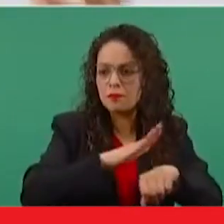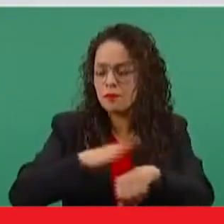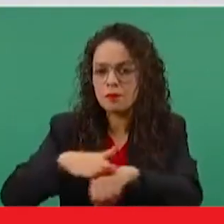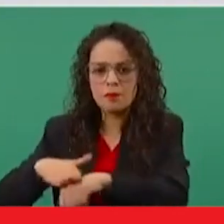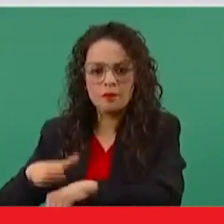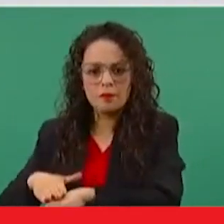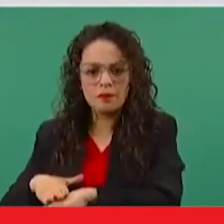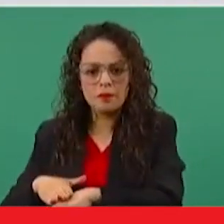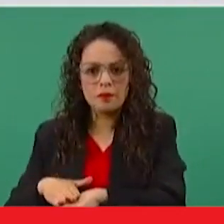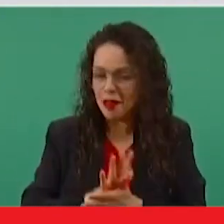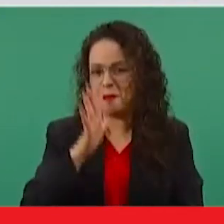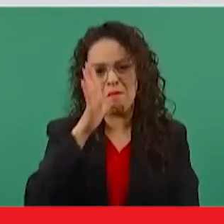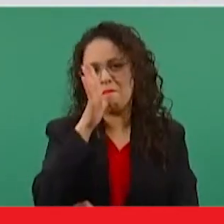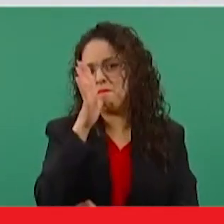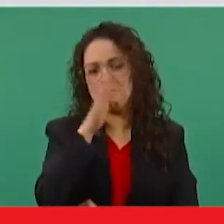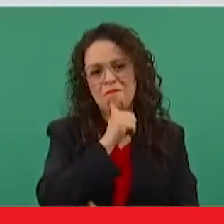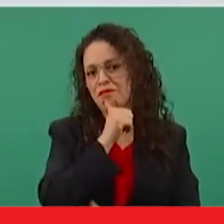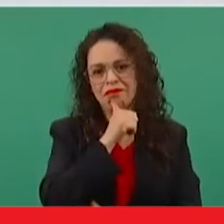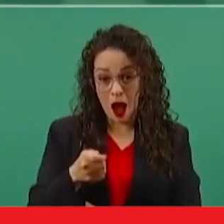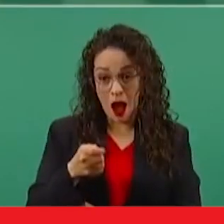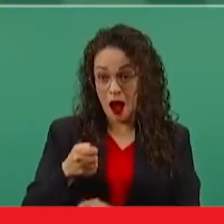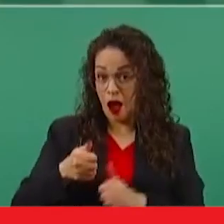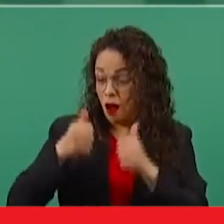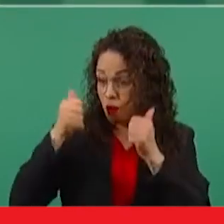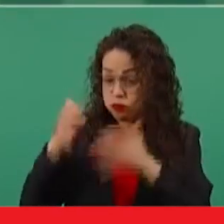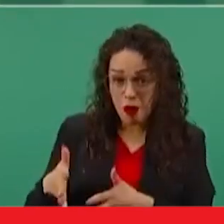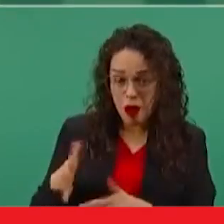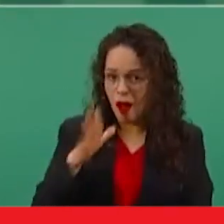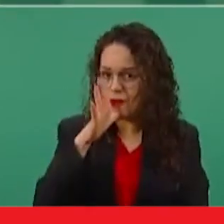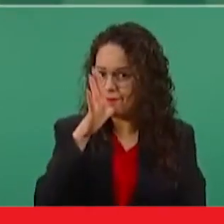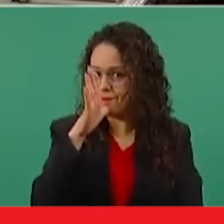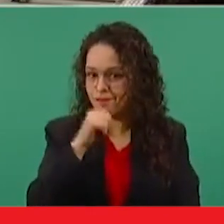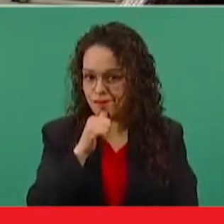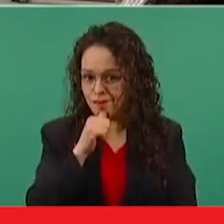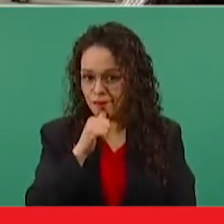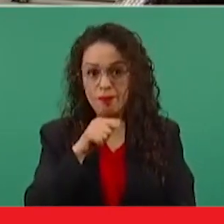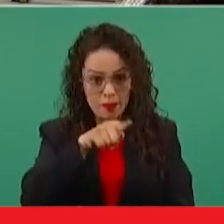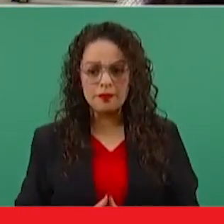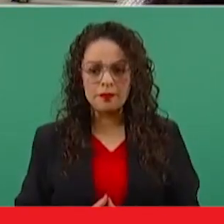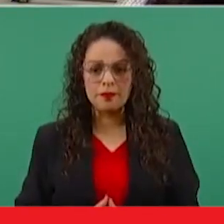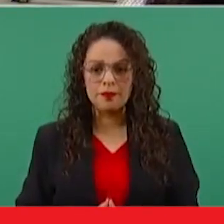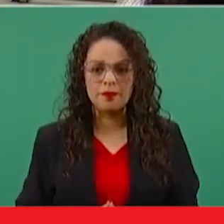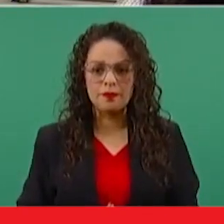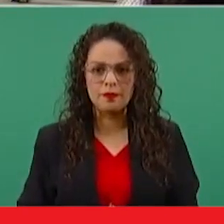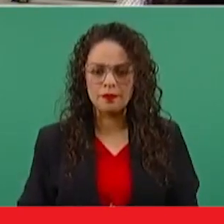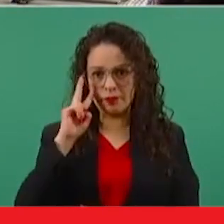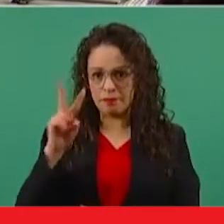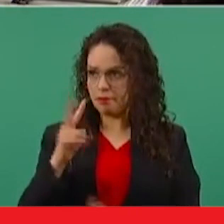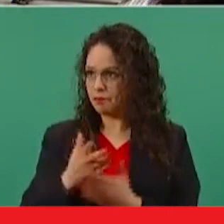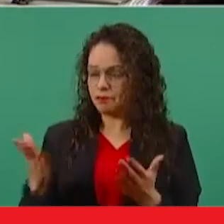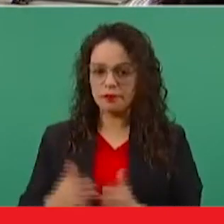no podemos ser cómplices de el fraude es más no tiene seis la tarjeta o ponla